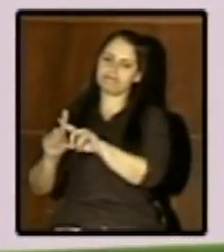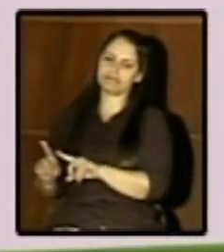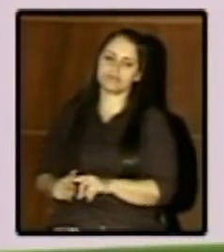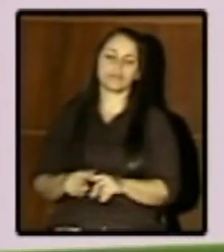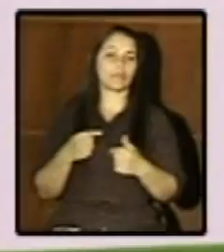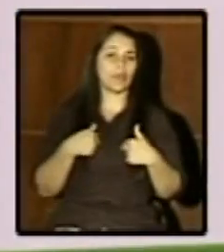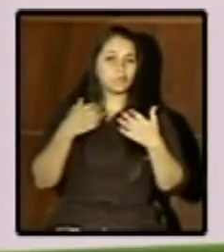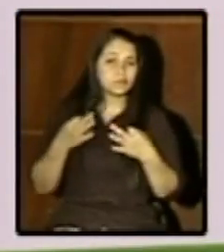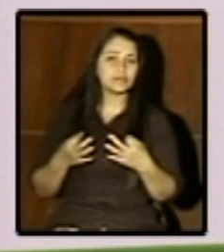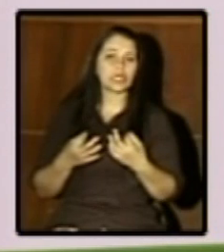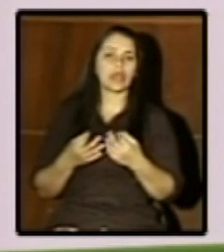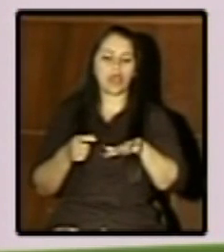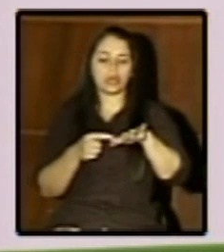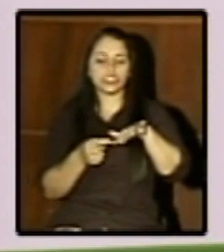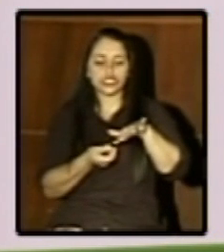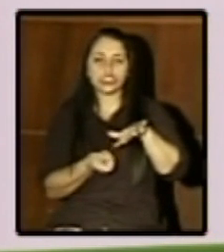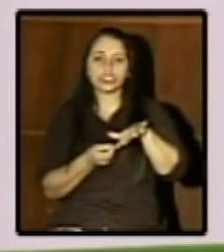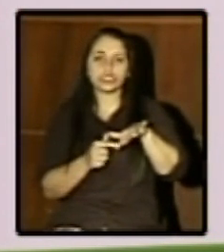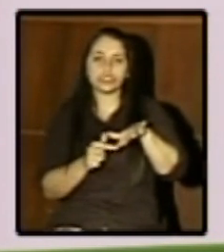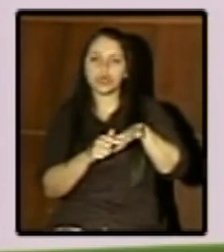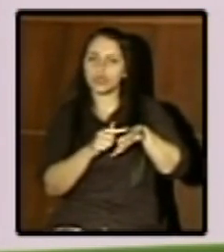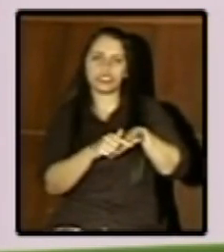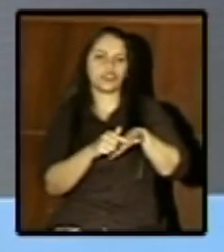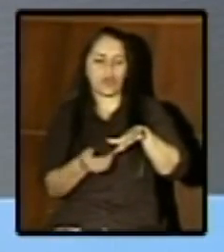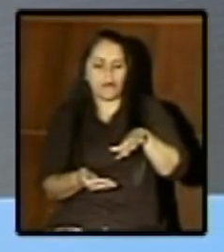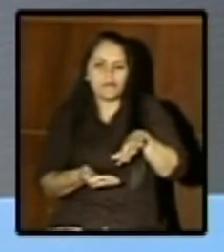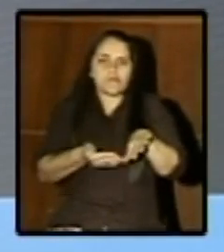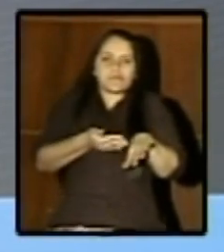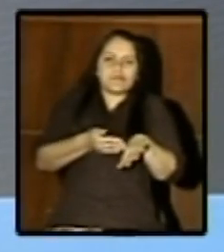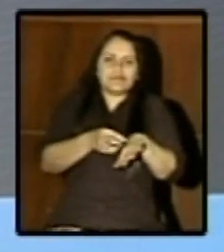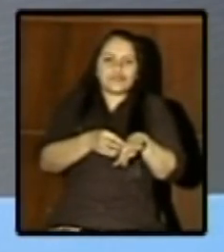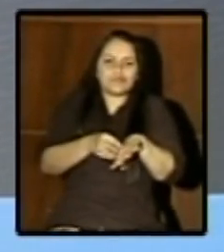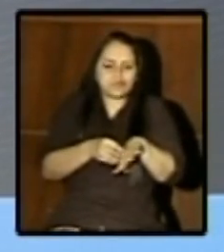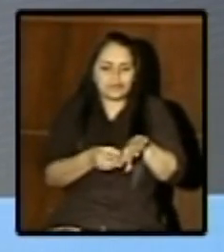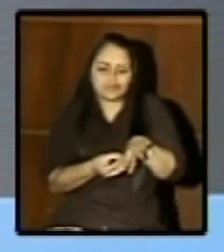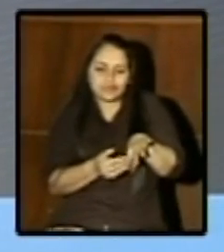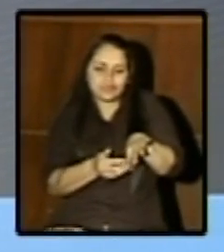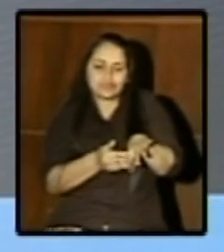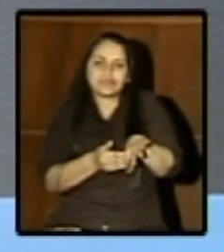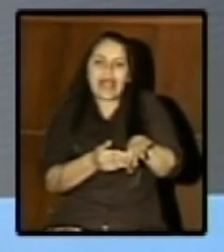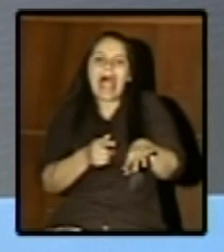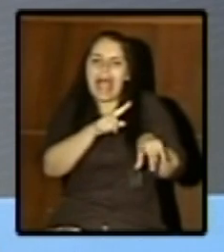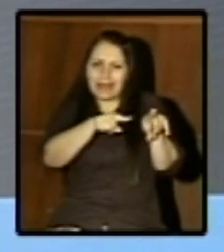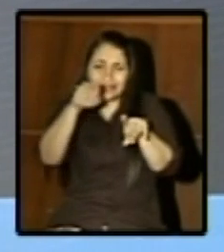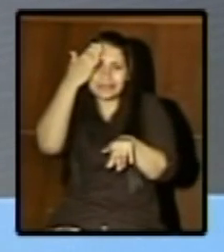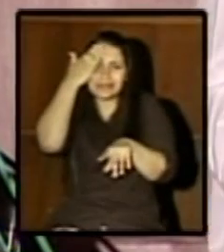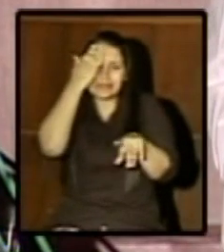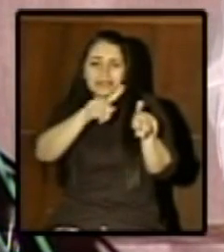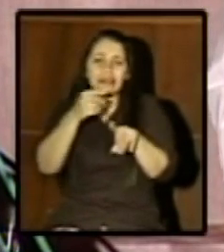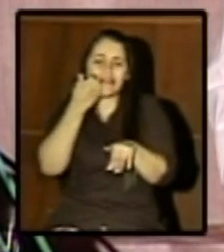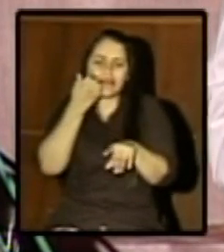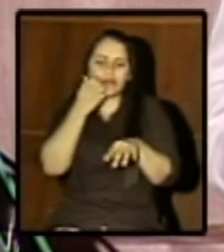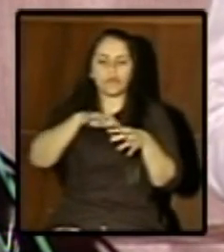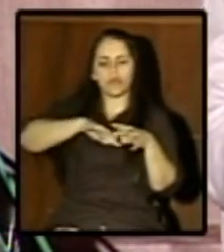las dos rodillas, las dos manos, los dos pies. Miren, y afecta más que todo, no las articulaciones cercanas a las uñas, sino las